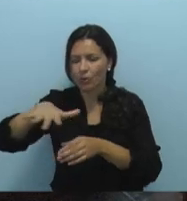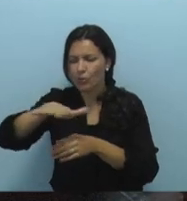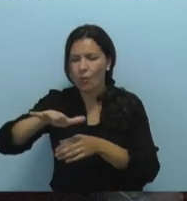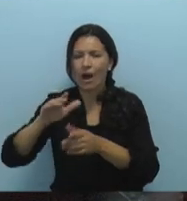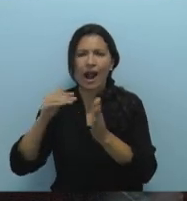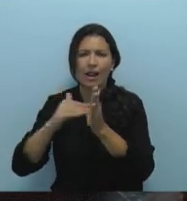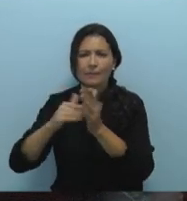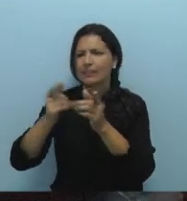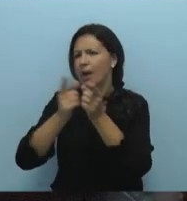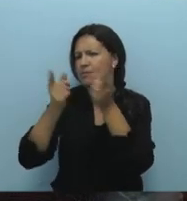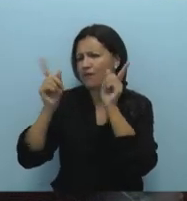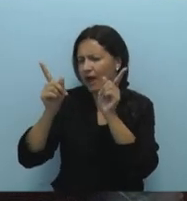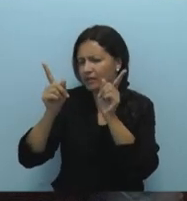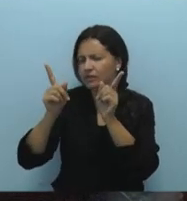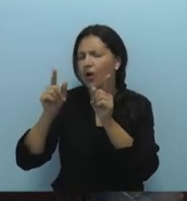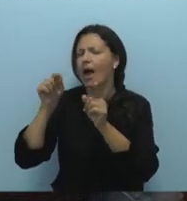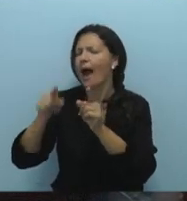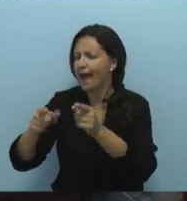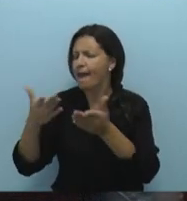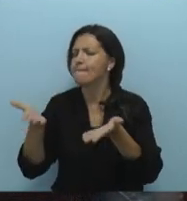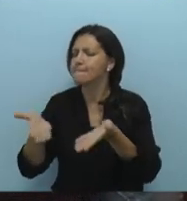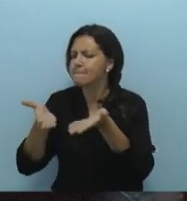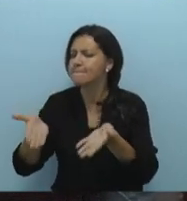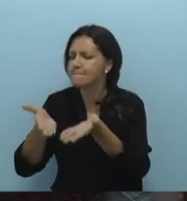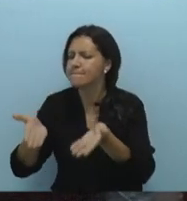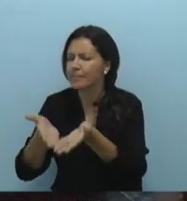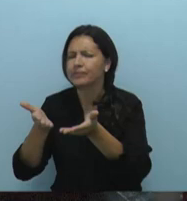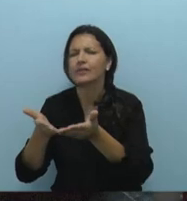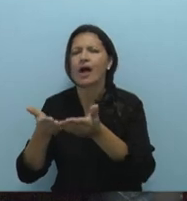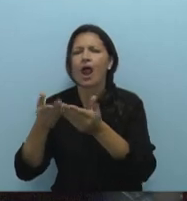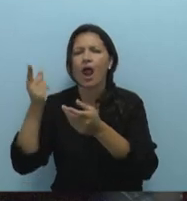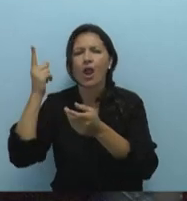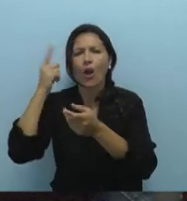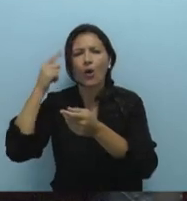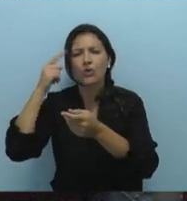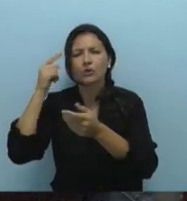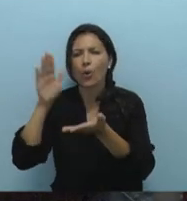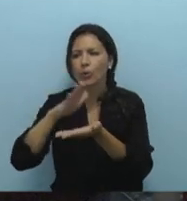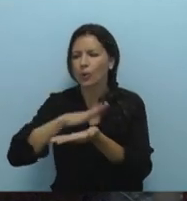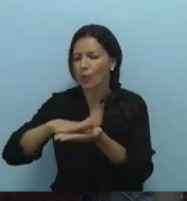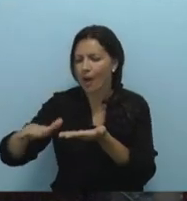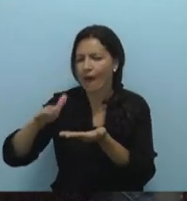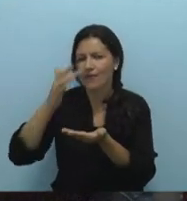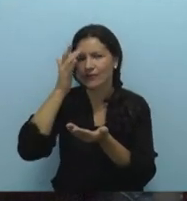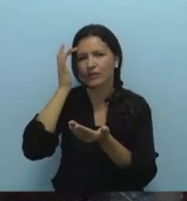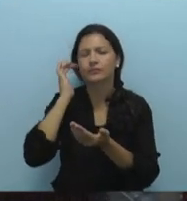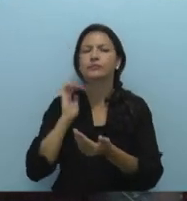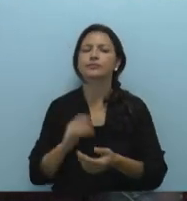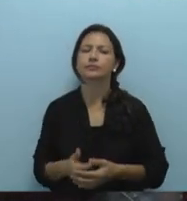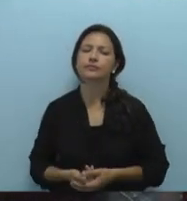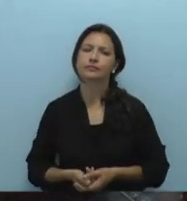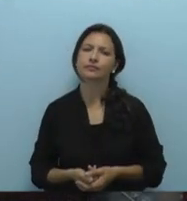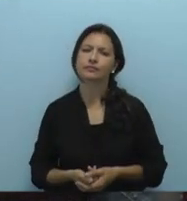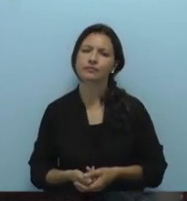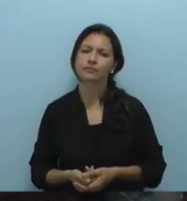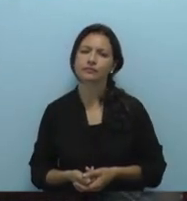distintas dedicaciones, están contribuyendo a la creación de conocimiento y también a nuestra